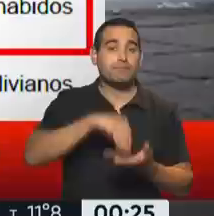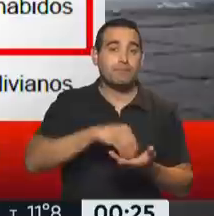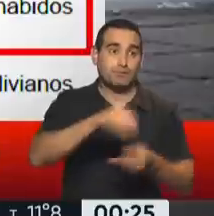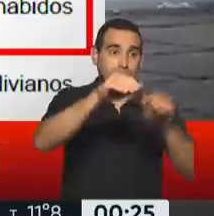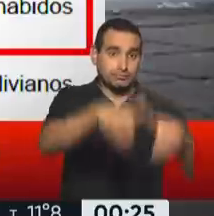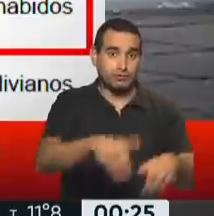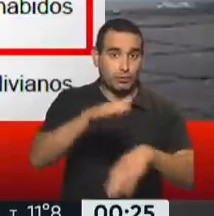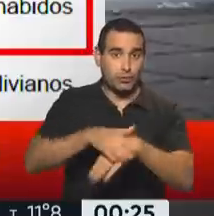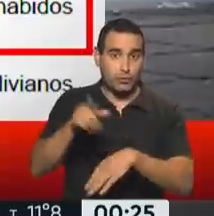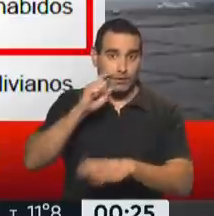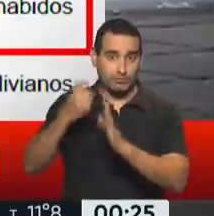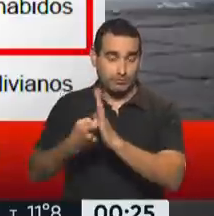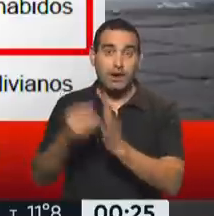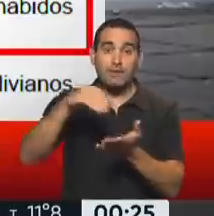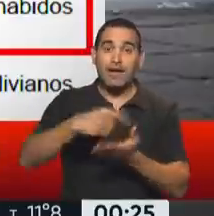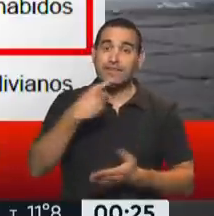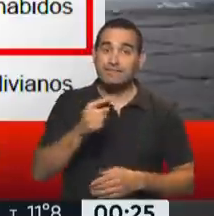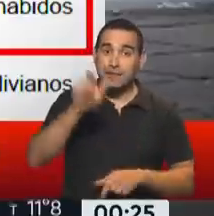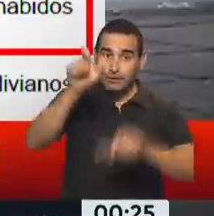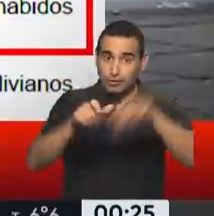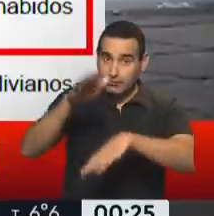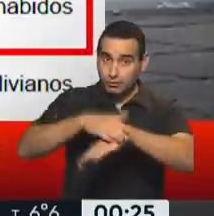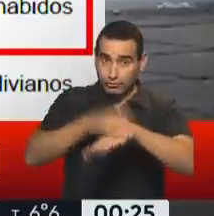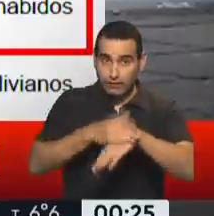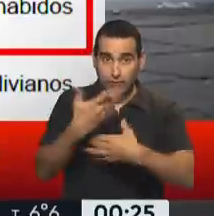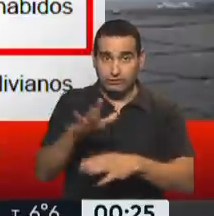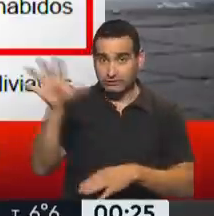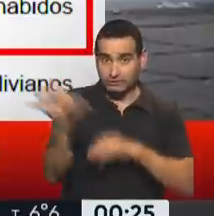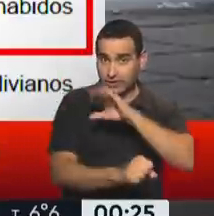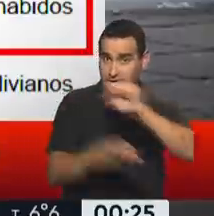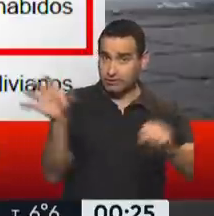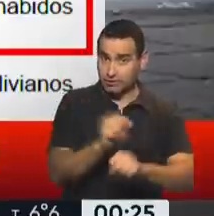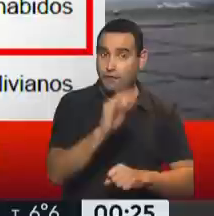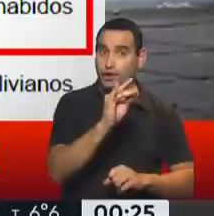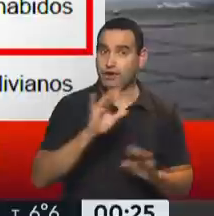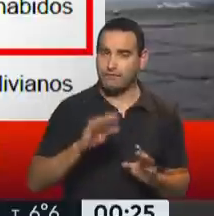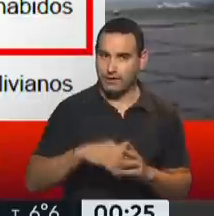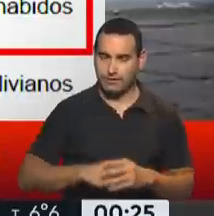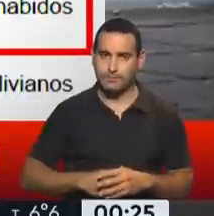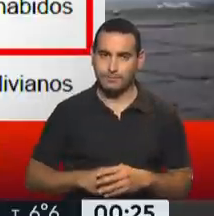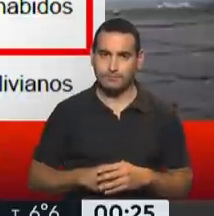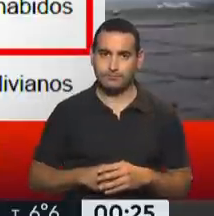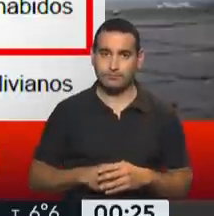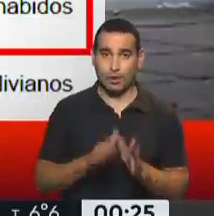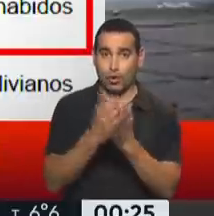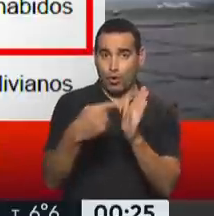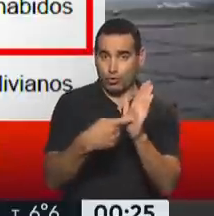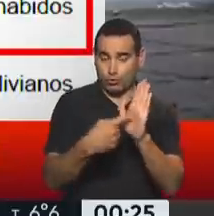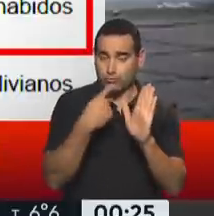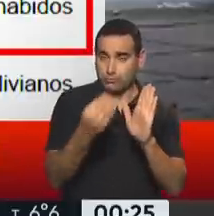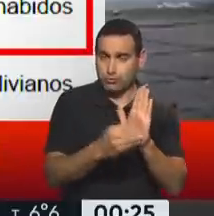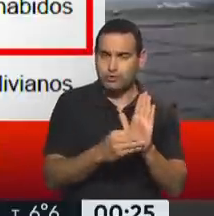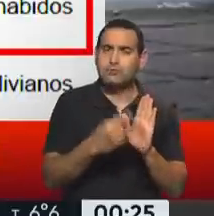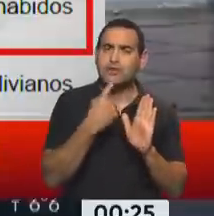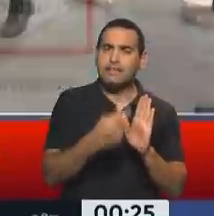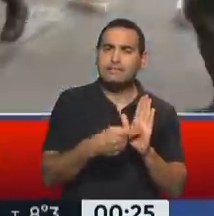la extradición de los imputados. Este es un primer marco conceptual. Ahora, ¿qué es lo que